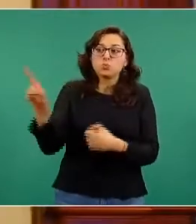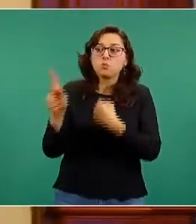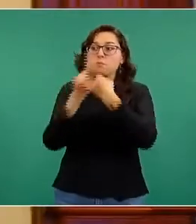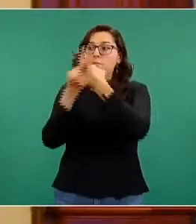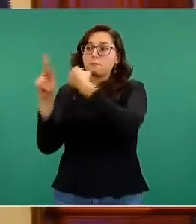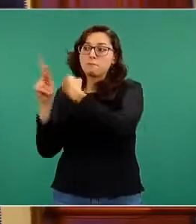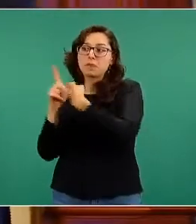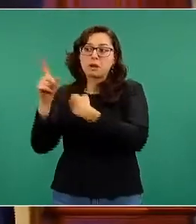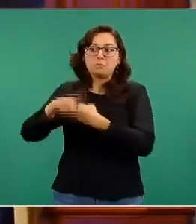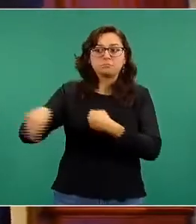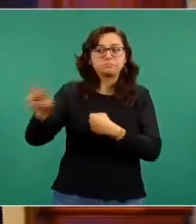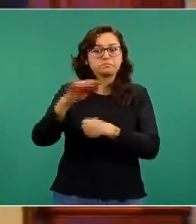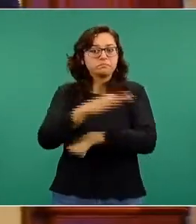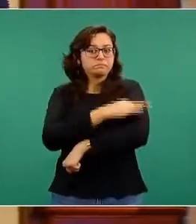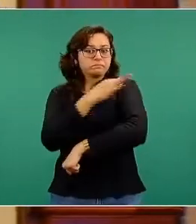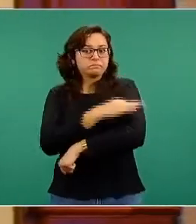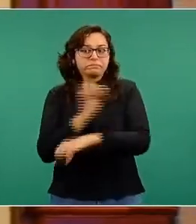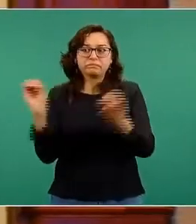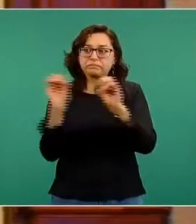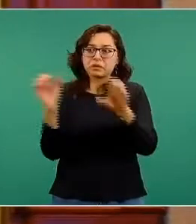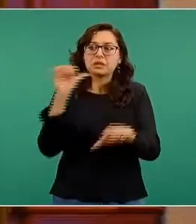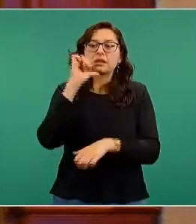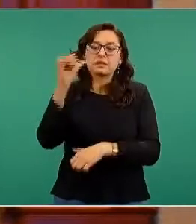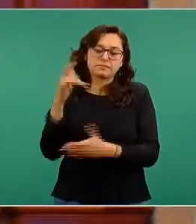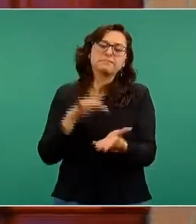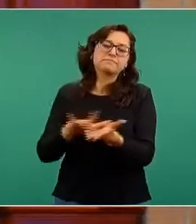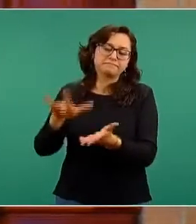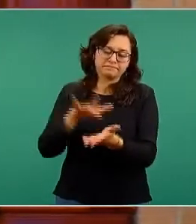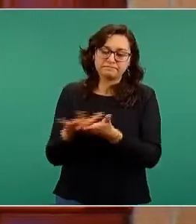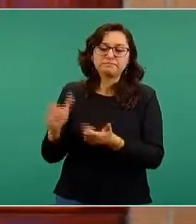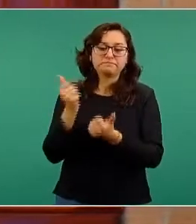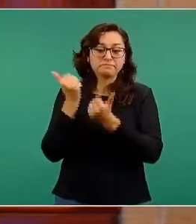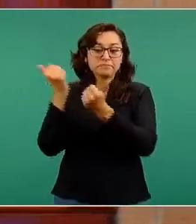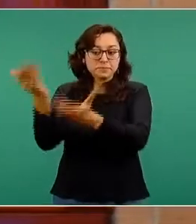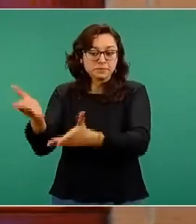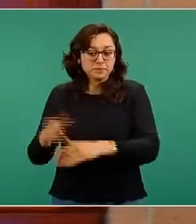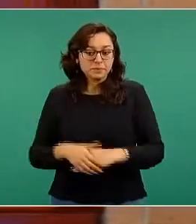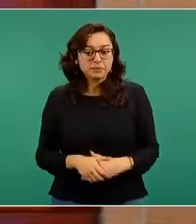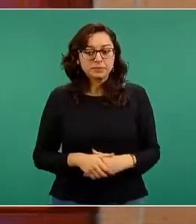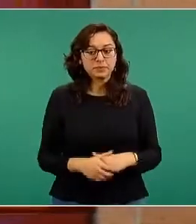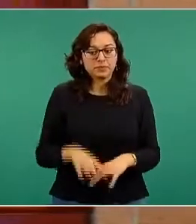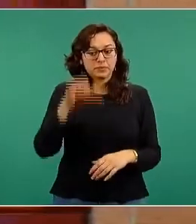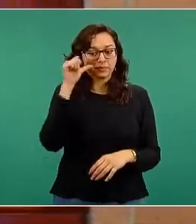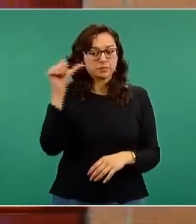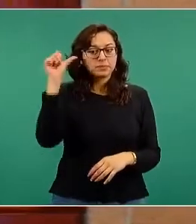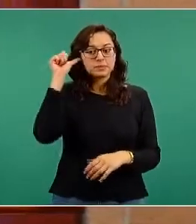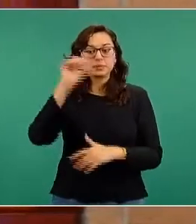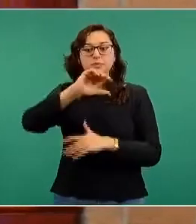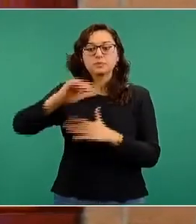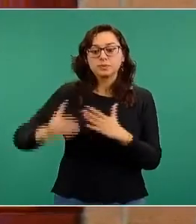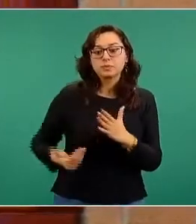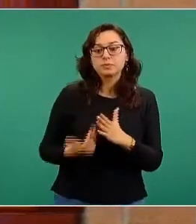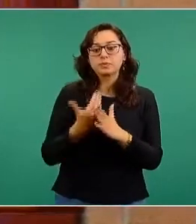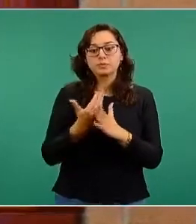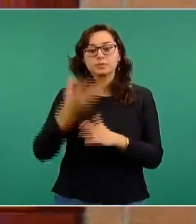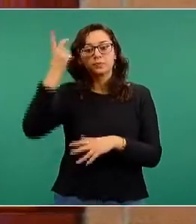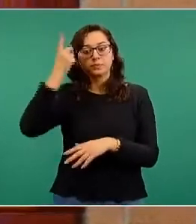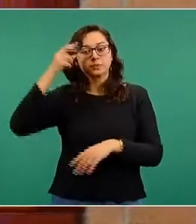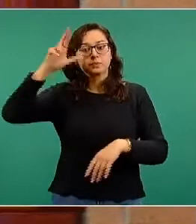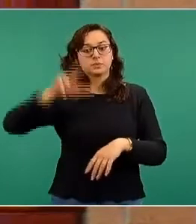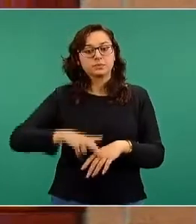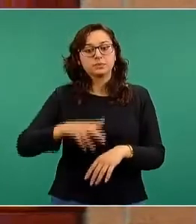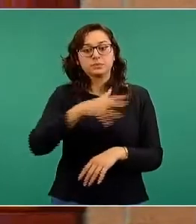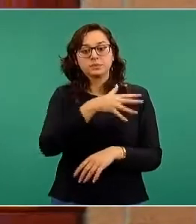poco acceso a las vacunas. Ayer por la tarde, más bien ayer por la mañana, el director general